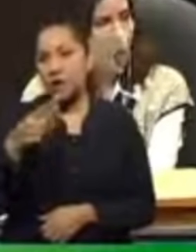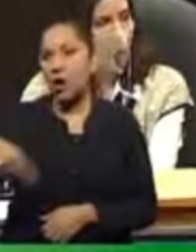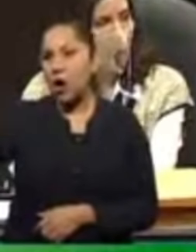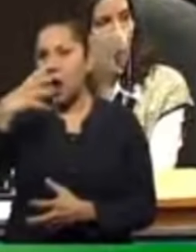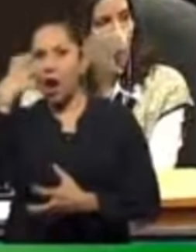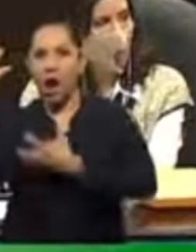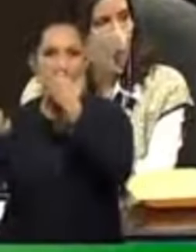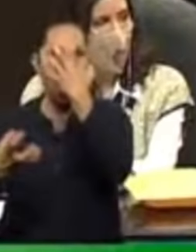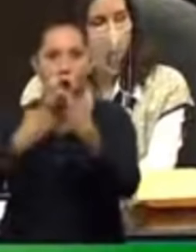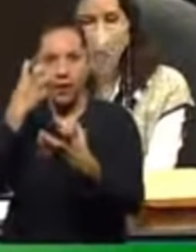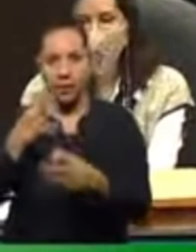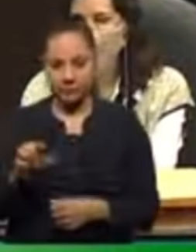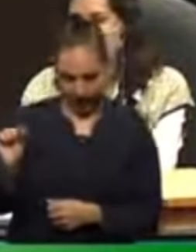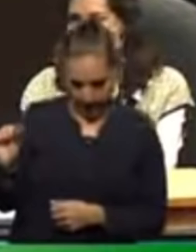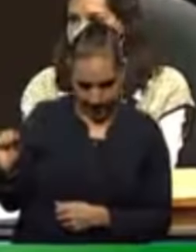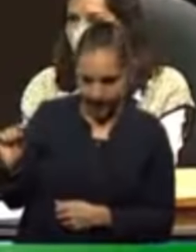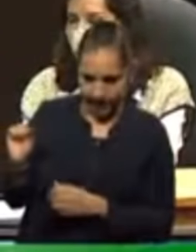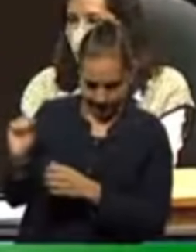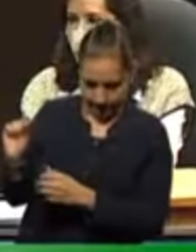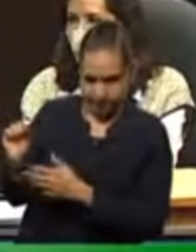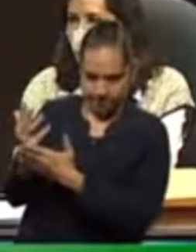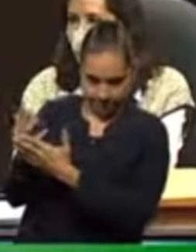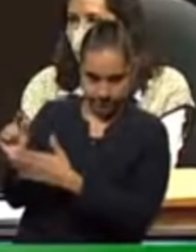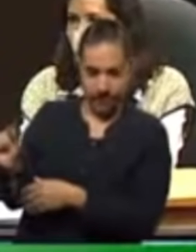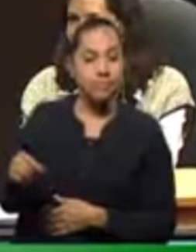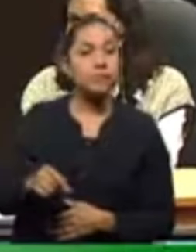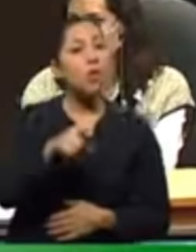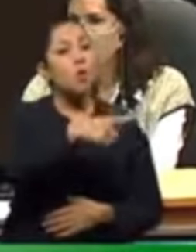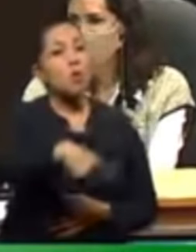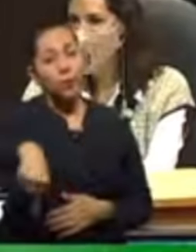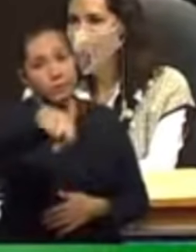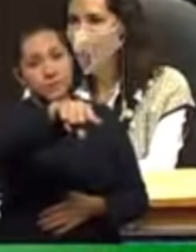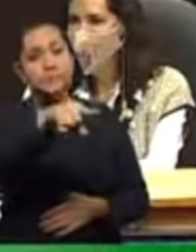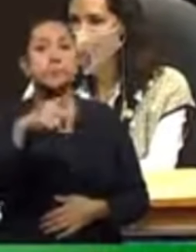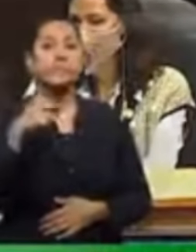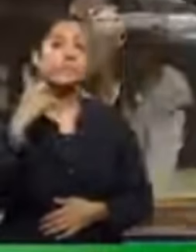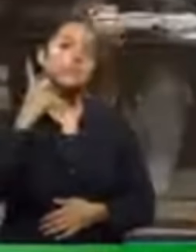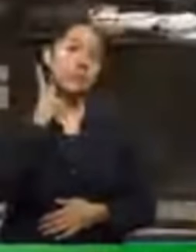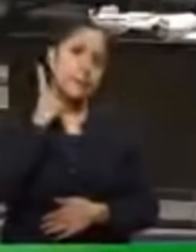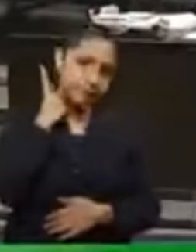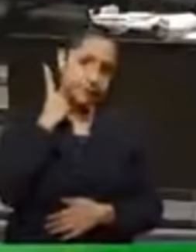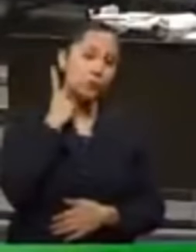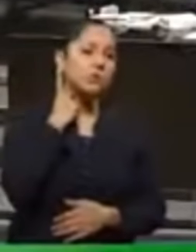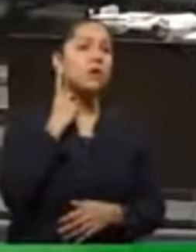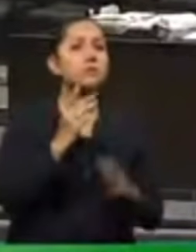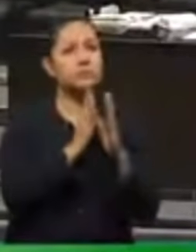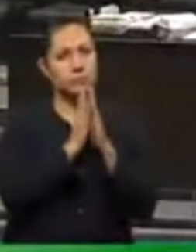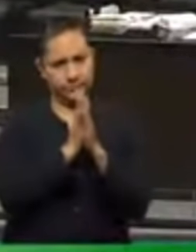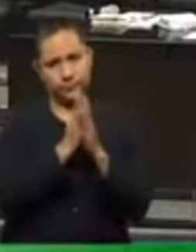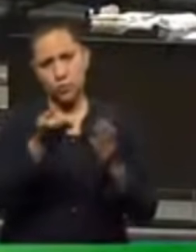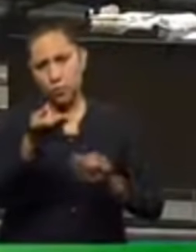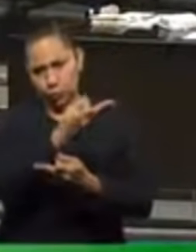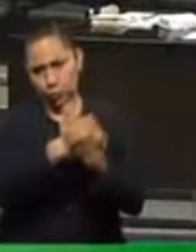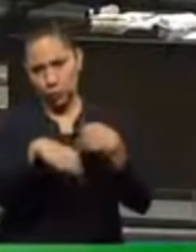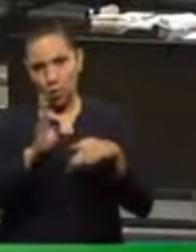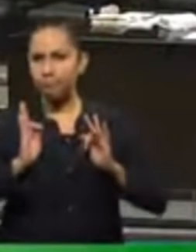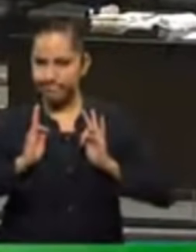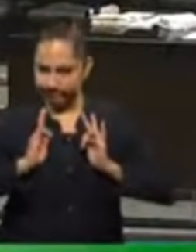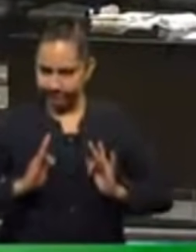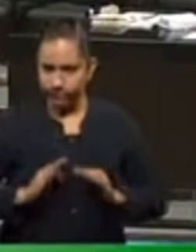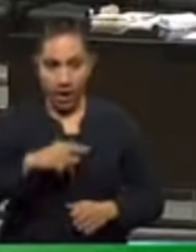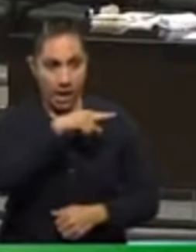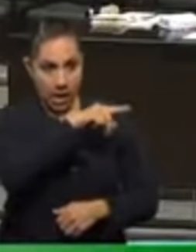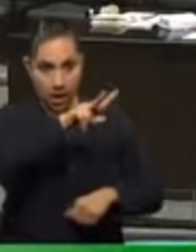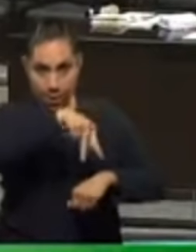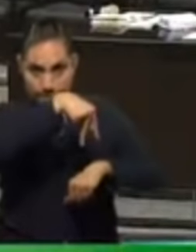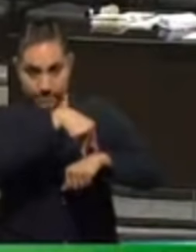Permítame. El coro. Le pido, por favor, Paniaguado, a las diputadas y diputados que guarden compostura durante la